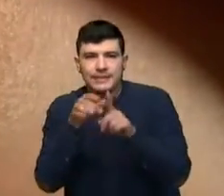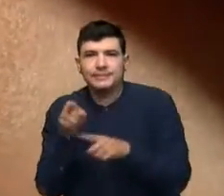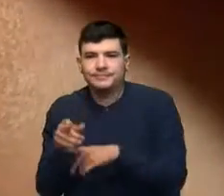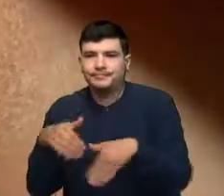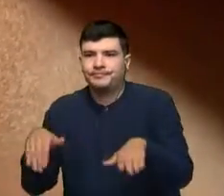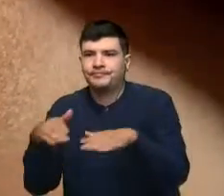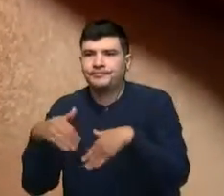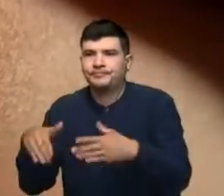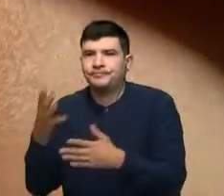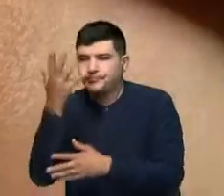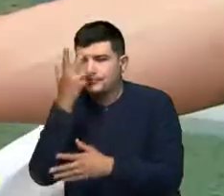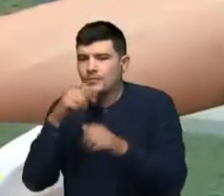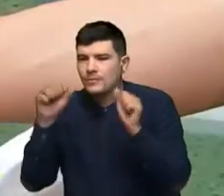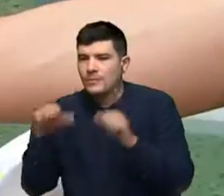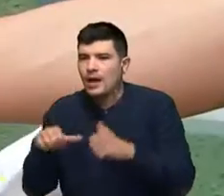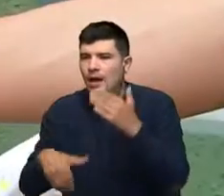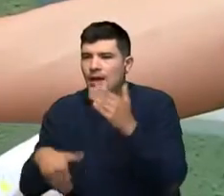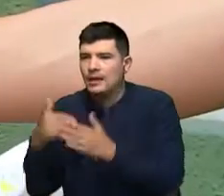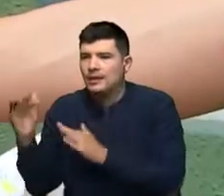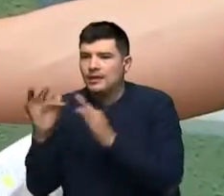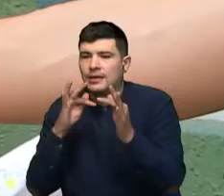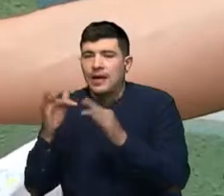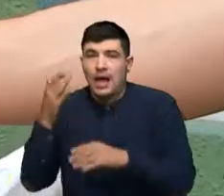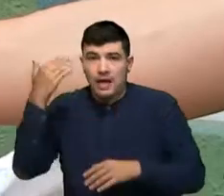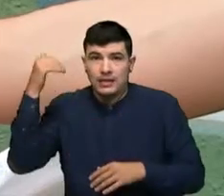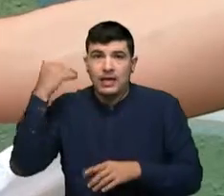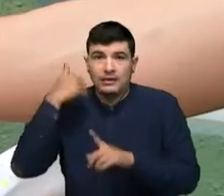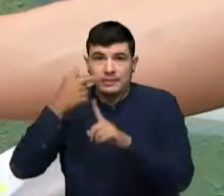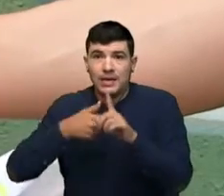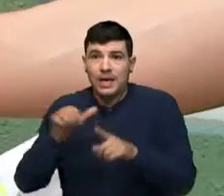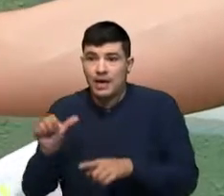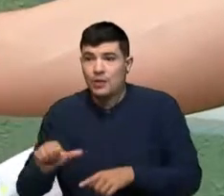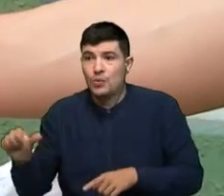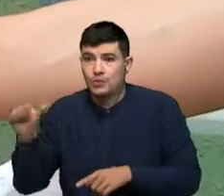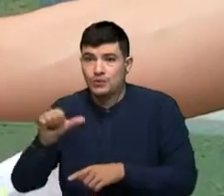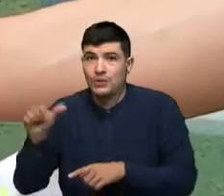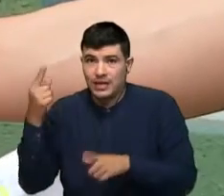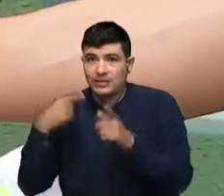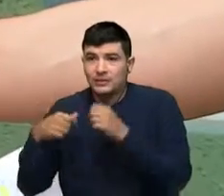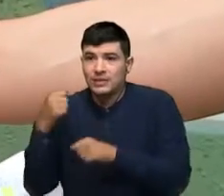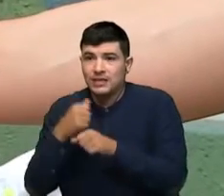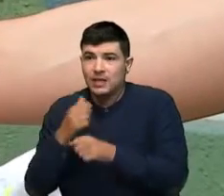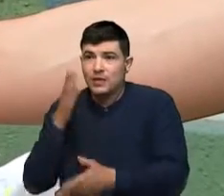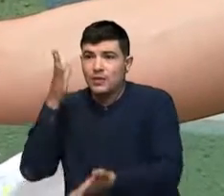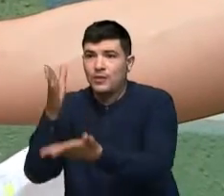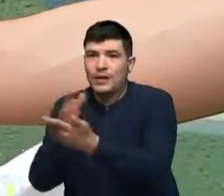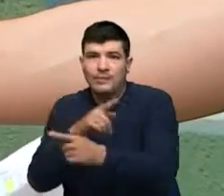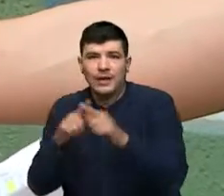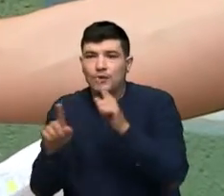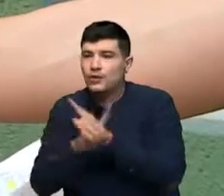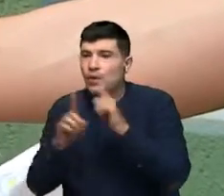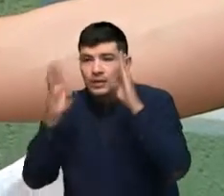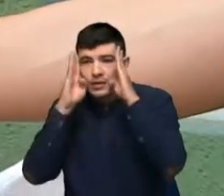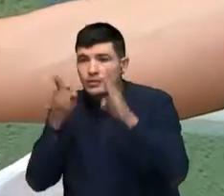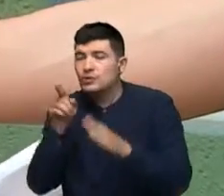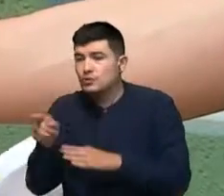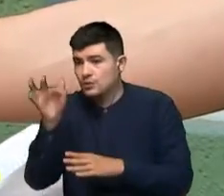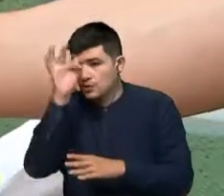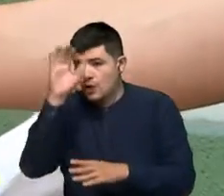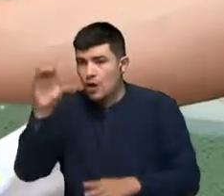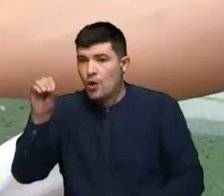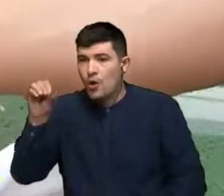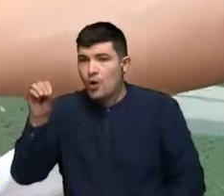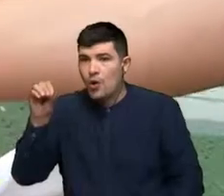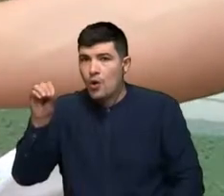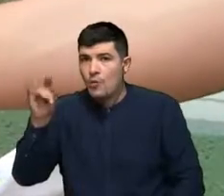a dar vía libre a su tratamiento. En agosto le tocaba volver a ir, pero no lo atendieron en la clínica Comuneros porque Comeva ya